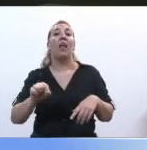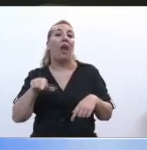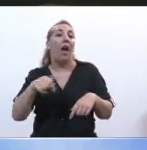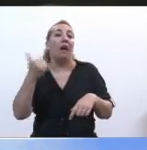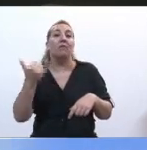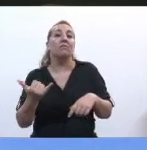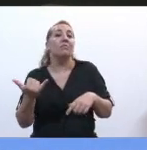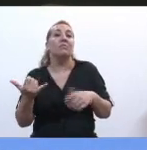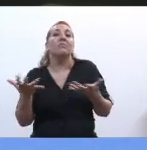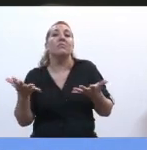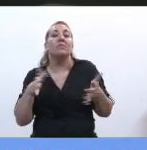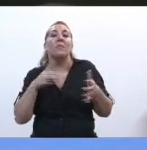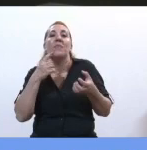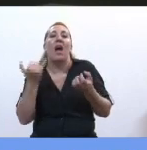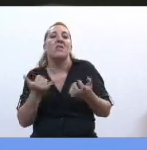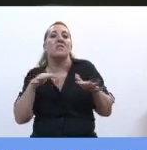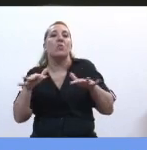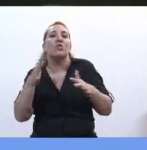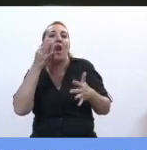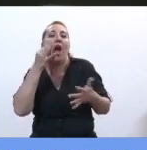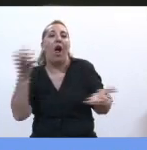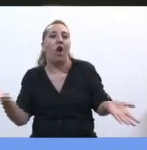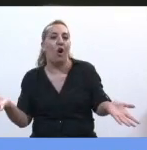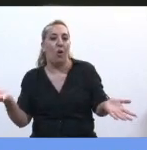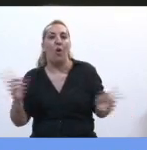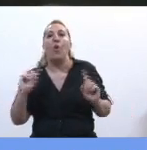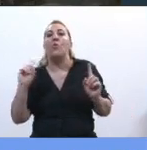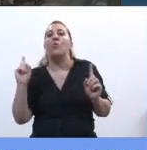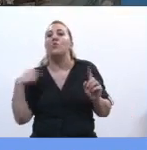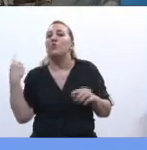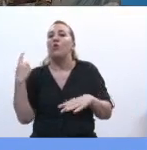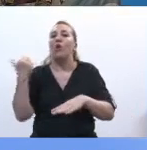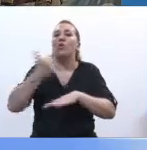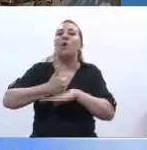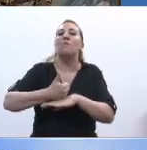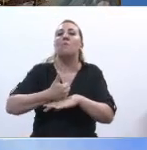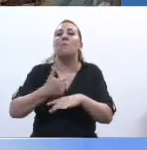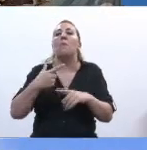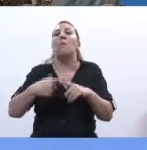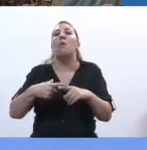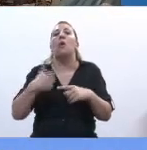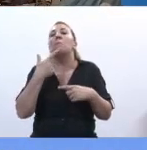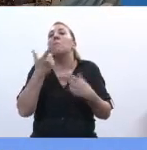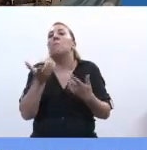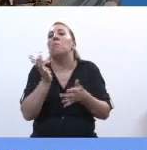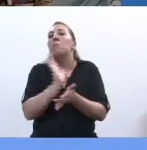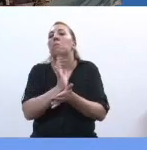no no estamos aquí por un trámite sencillo